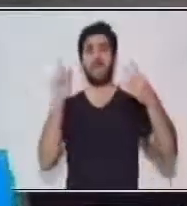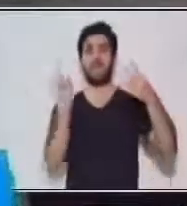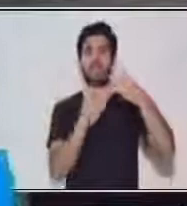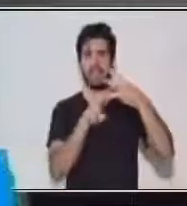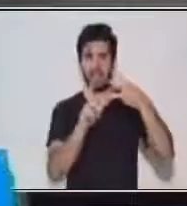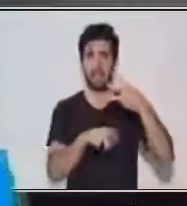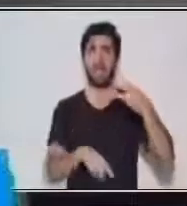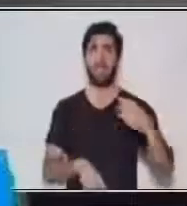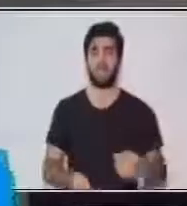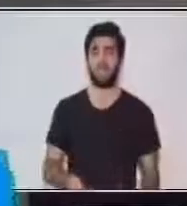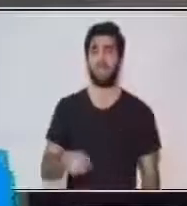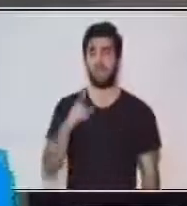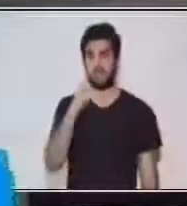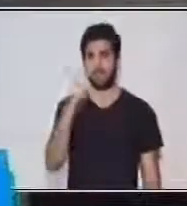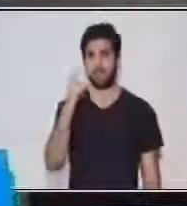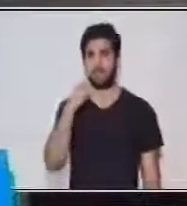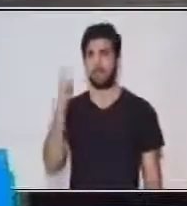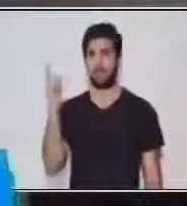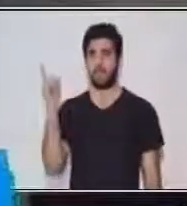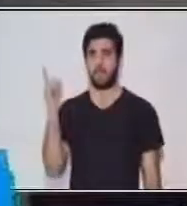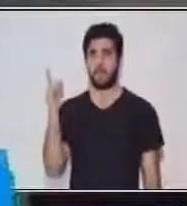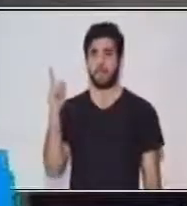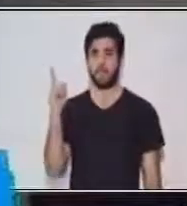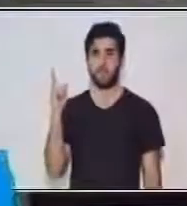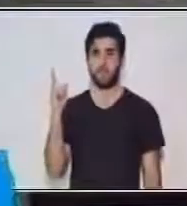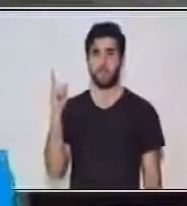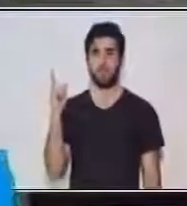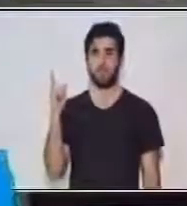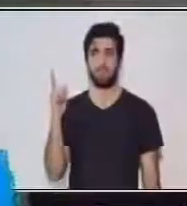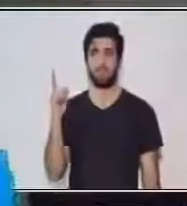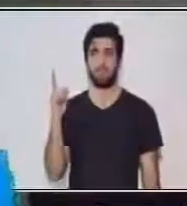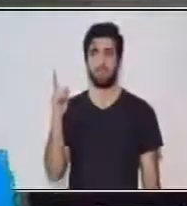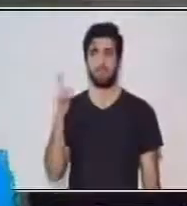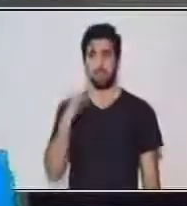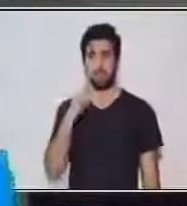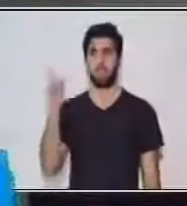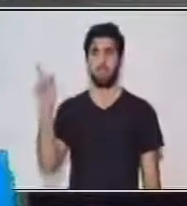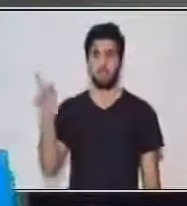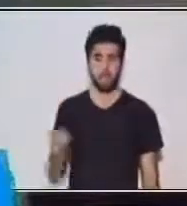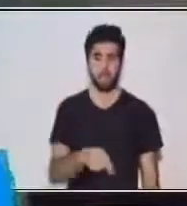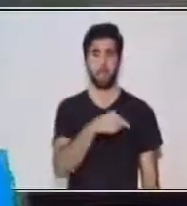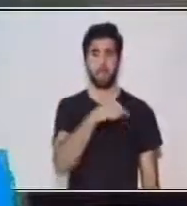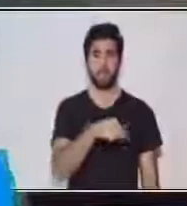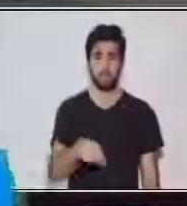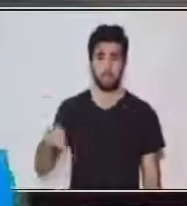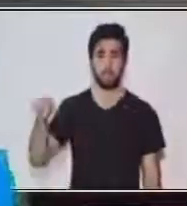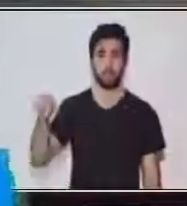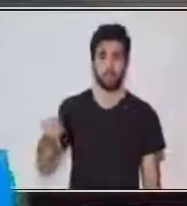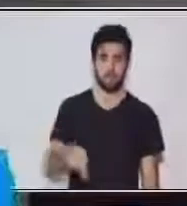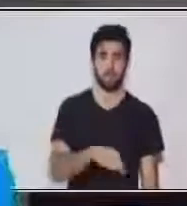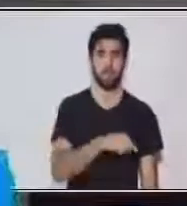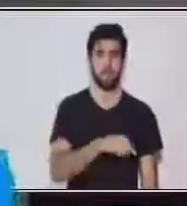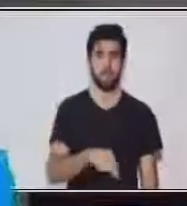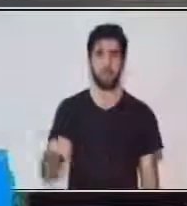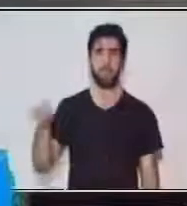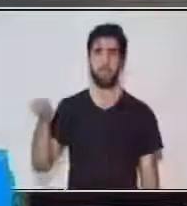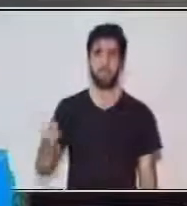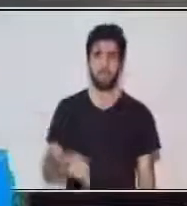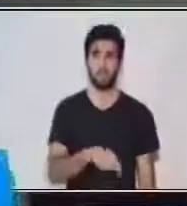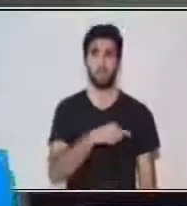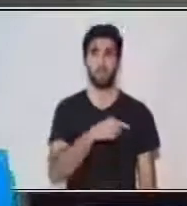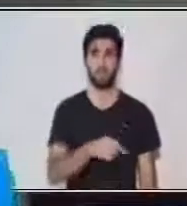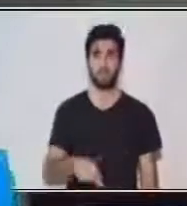cuando observamos el movimiento de un péndulo, este se repite a lo largo